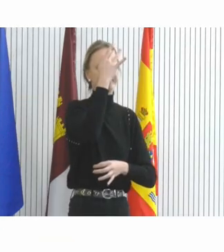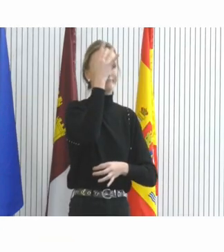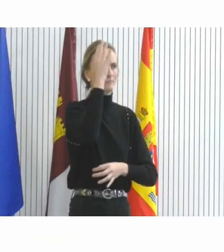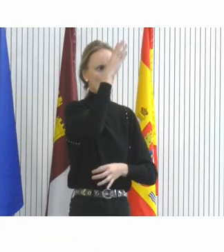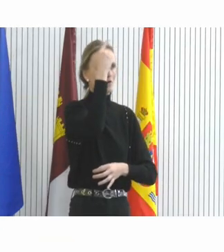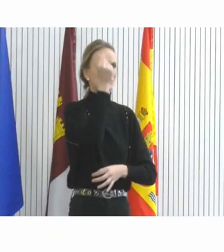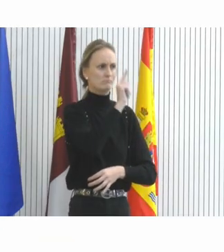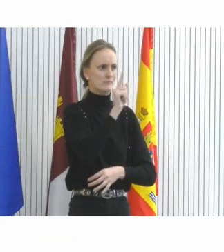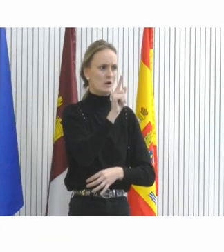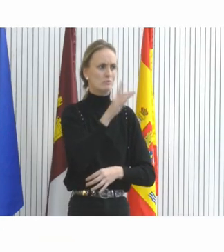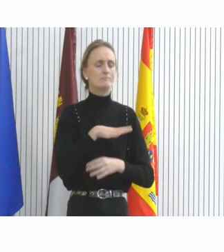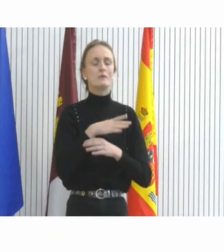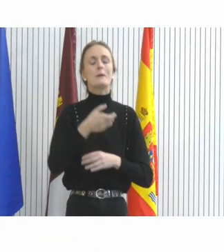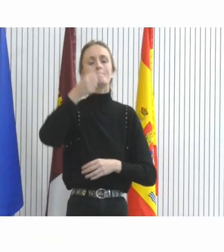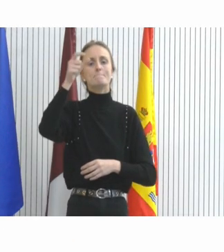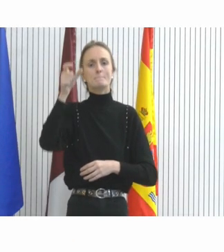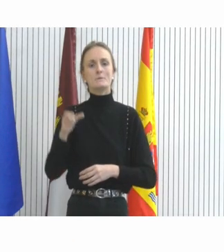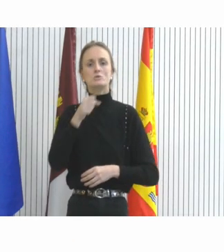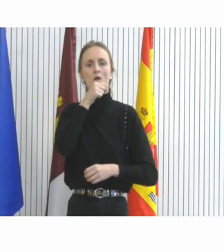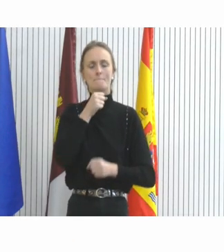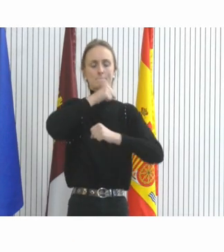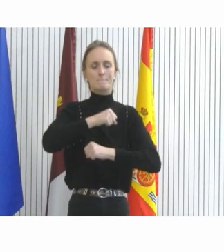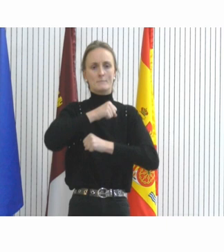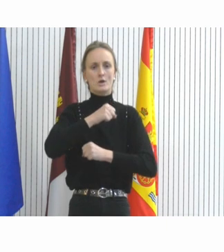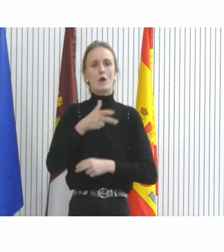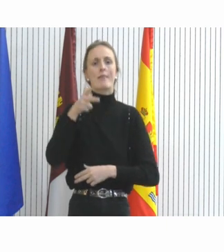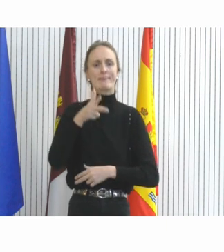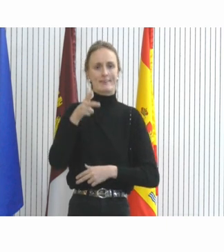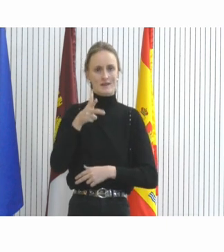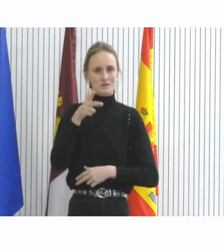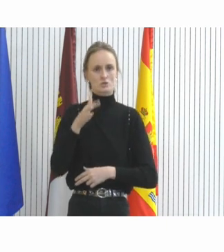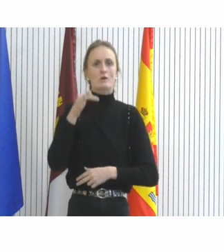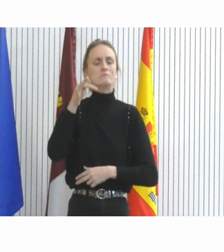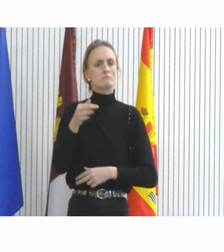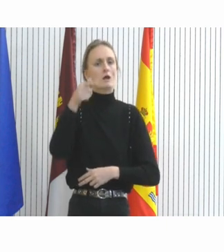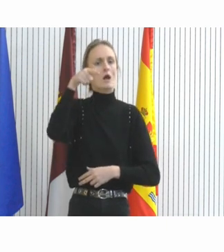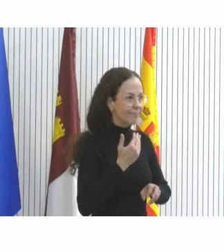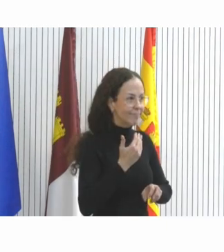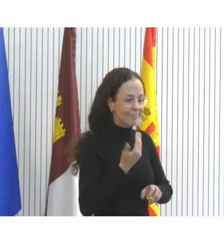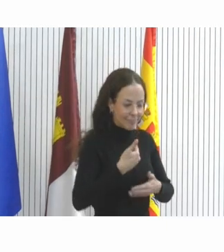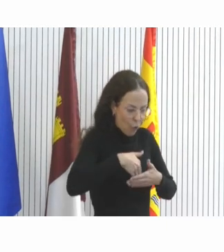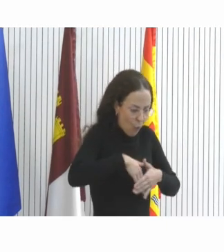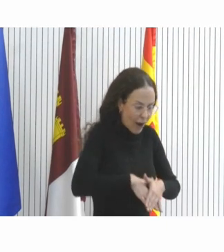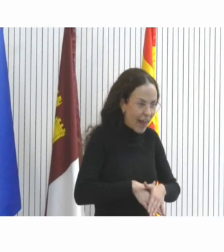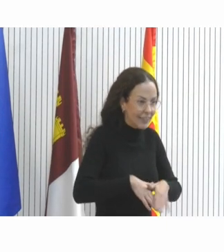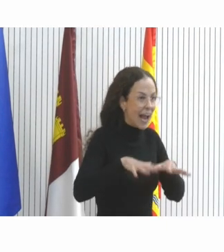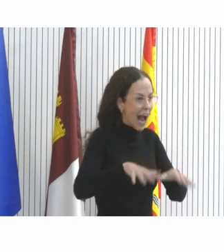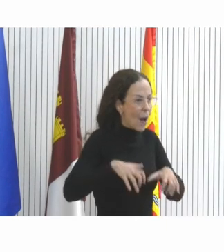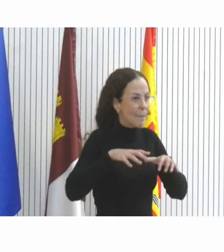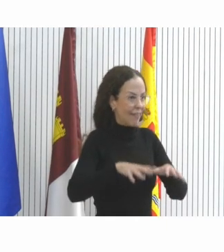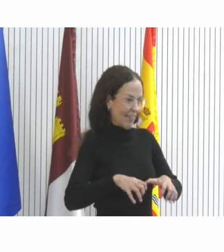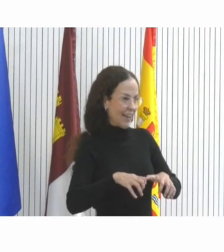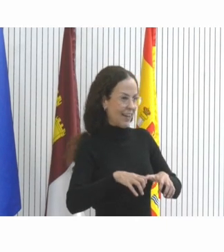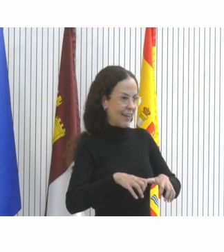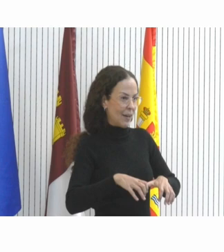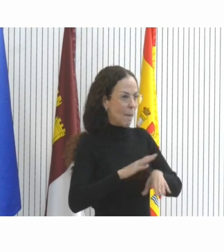mayores tienen derechos y que hay que saber exigir esos derechos y que tenemos que aprender a ser